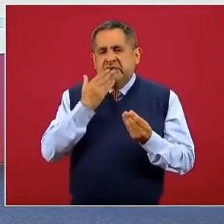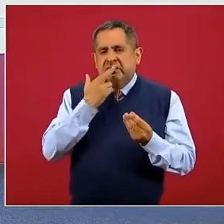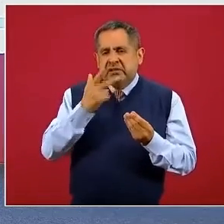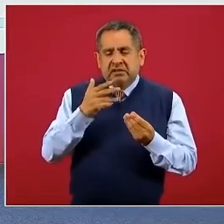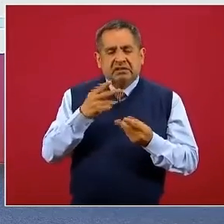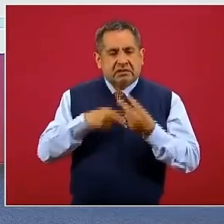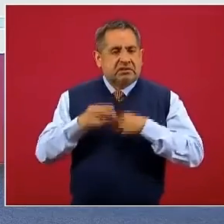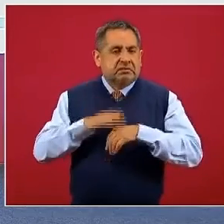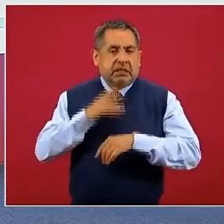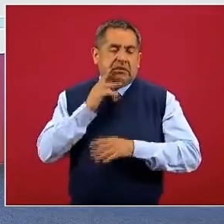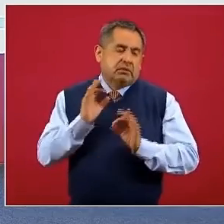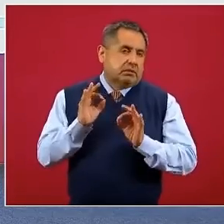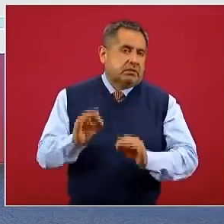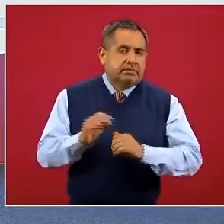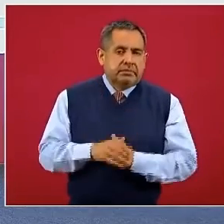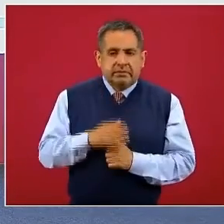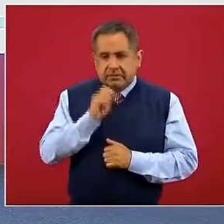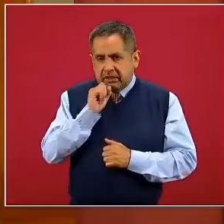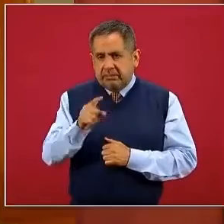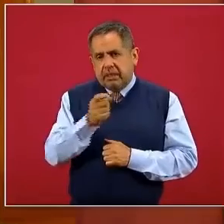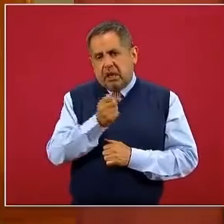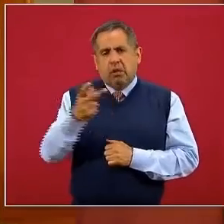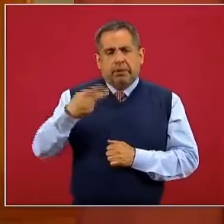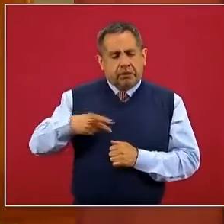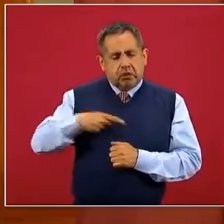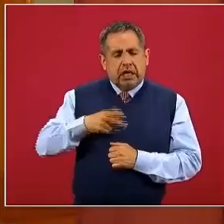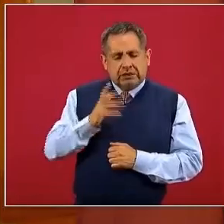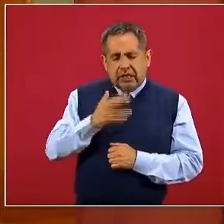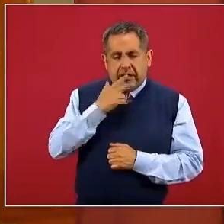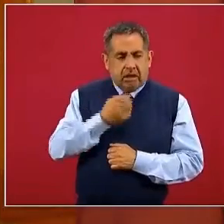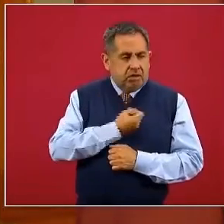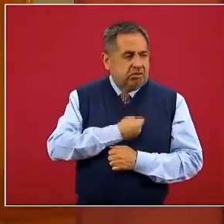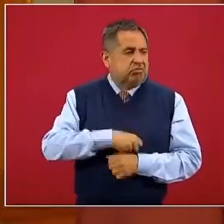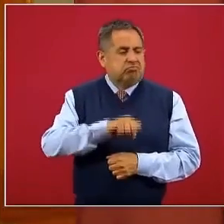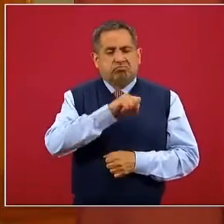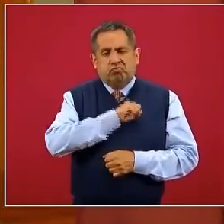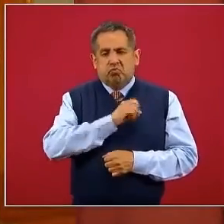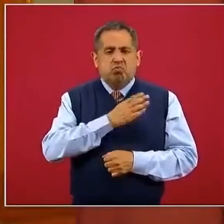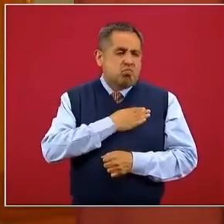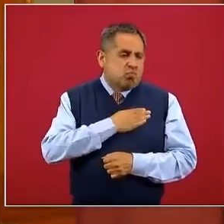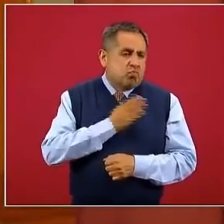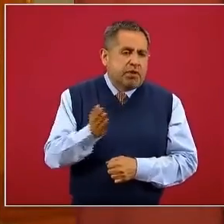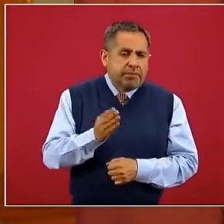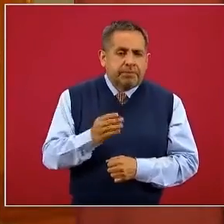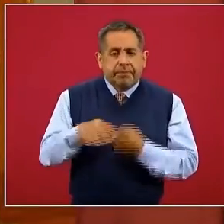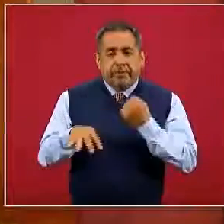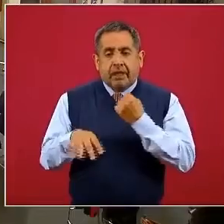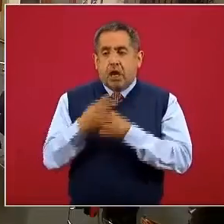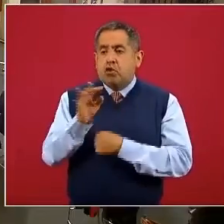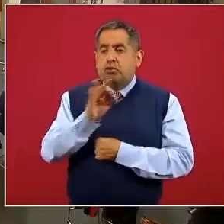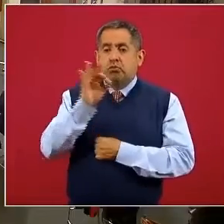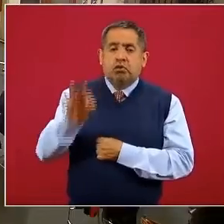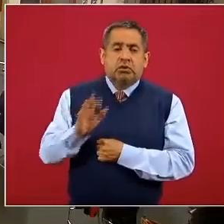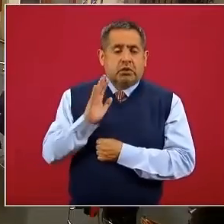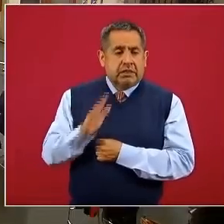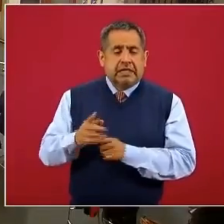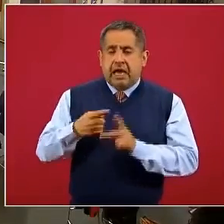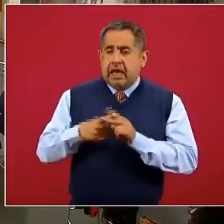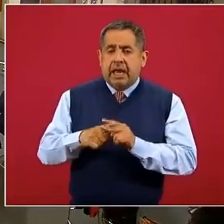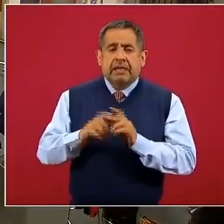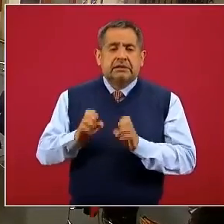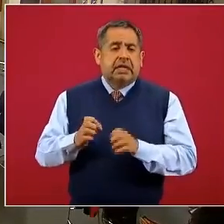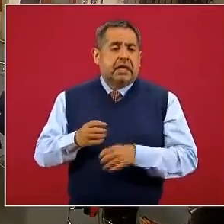casos, pero también estas personas se están recuperando, están sanando de la enfermedad, más 14% para la